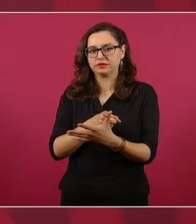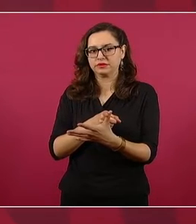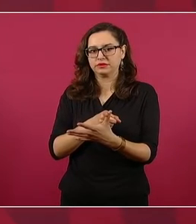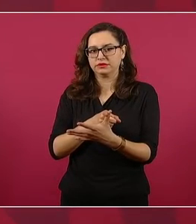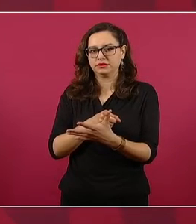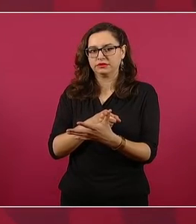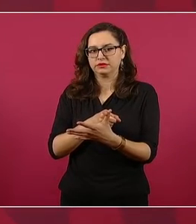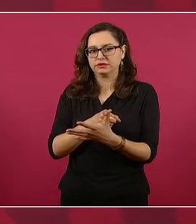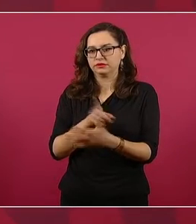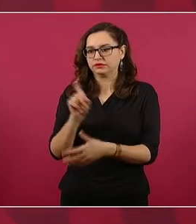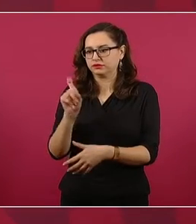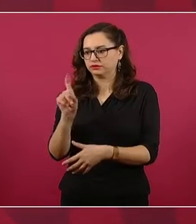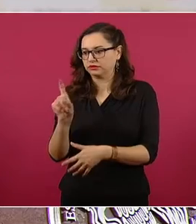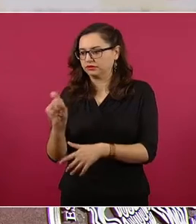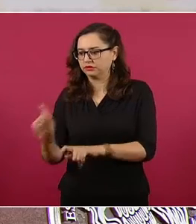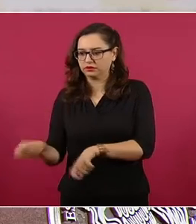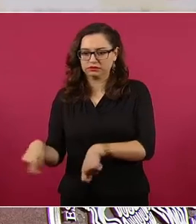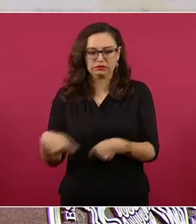entregar el agua,